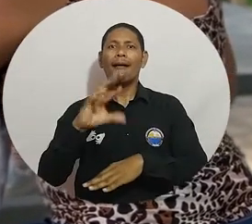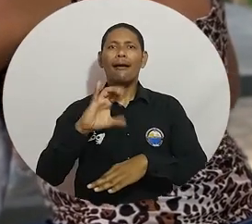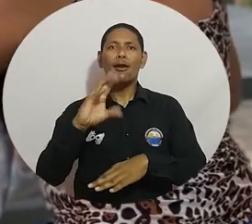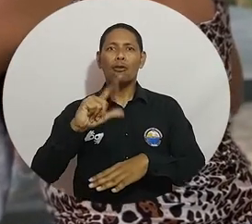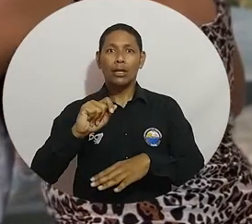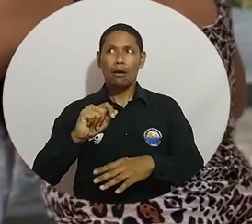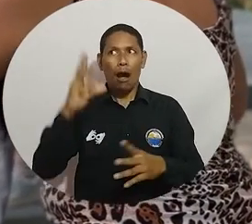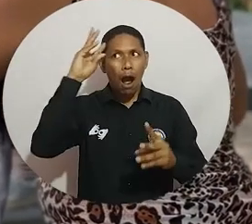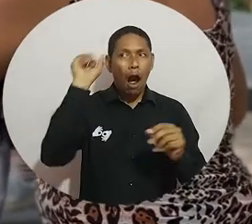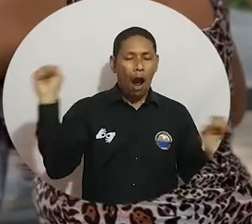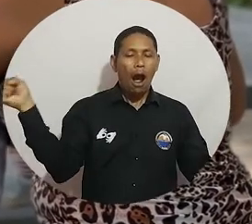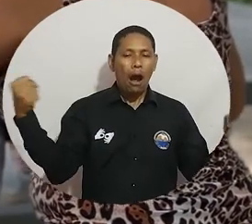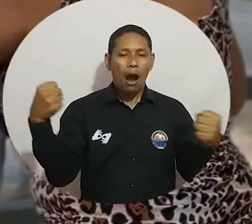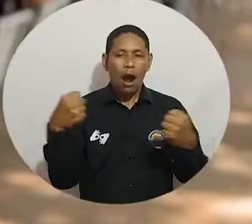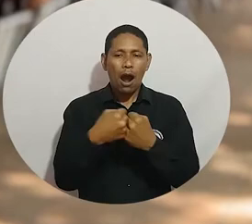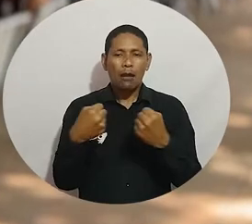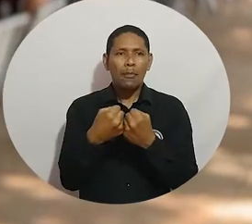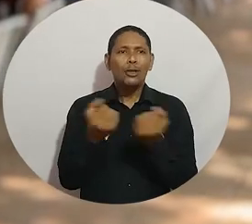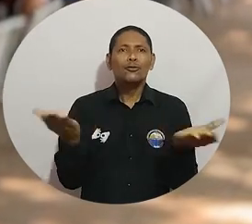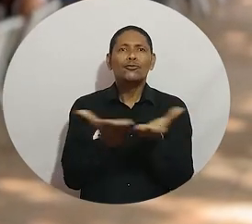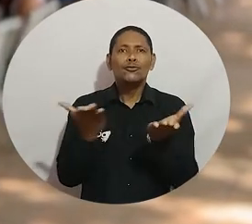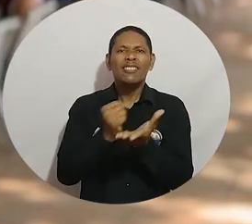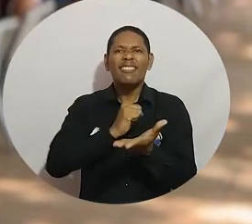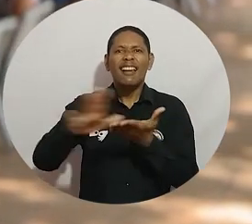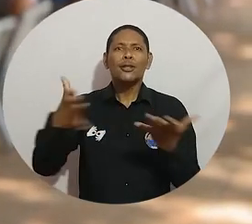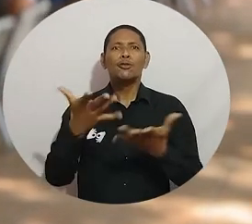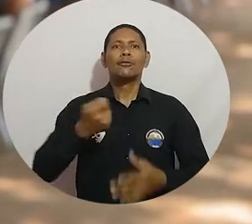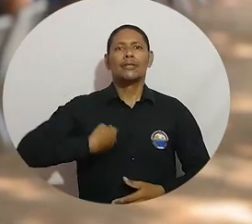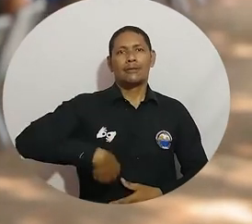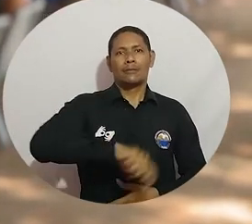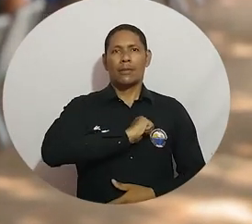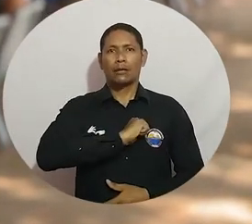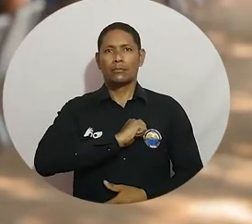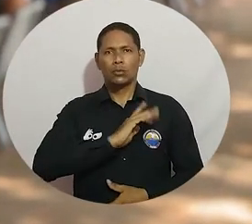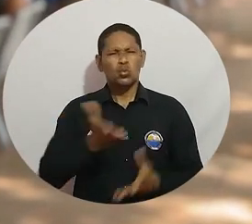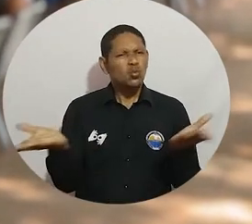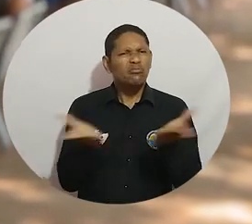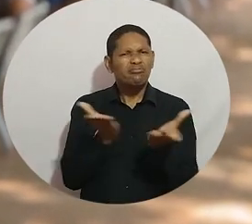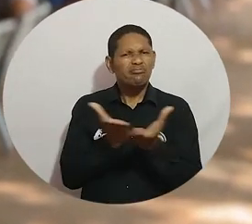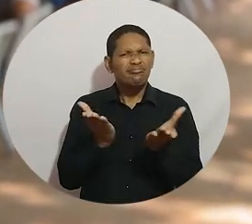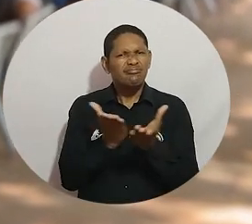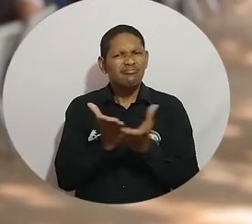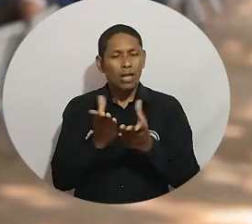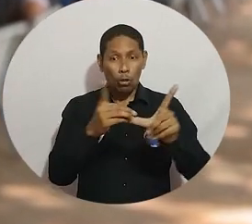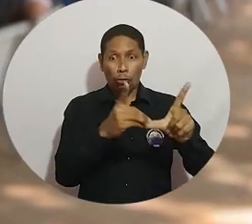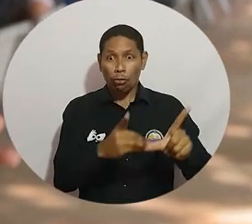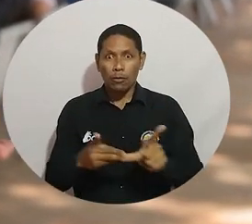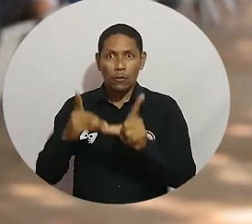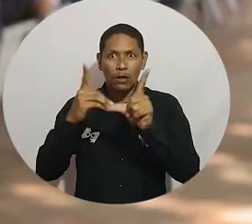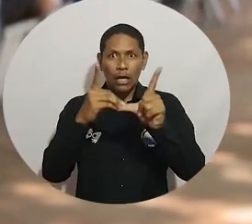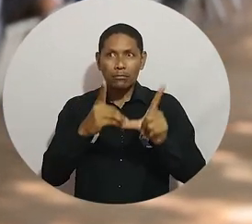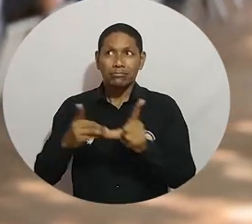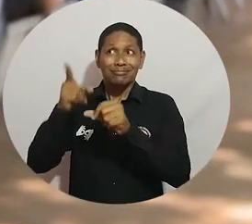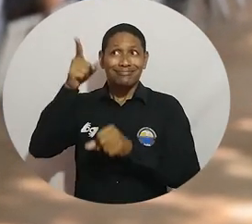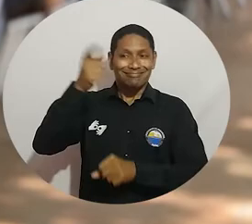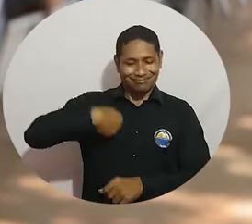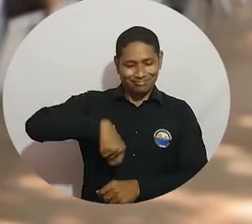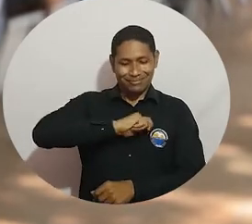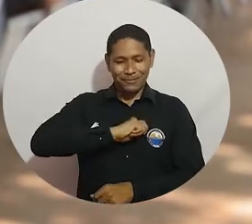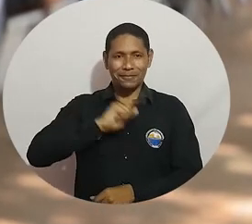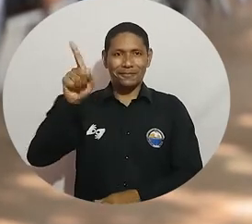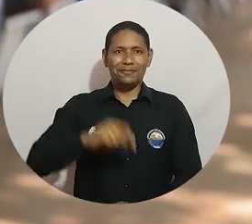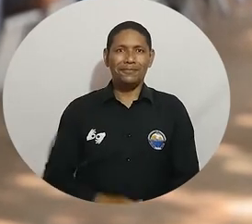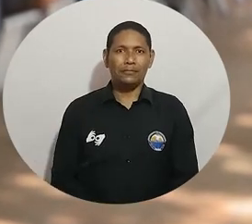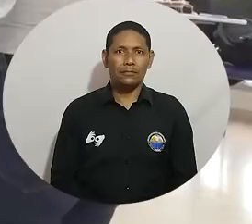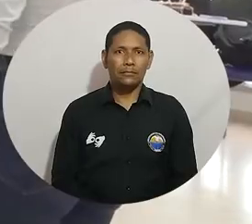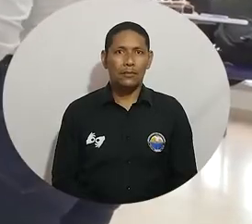establecen convenio para becas en España. Estos procesos se dirigen específicamente a estudios doctorales y estancias postdoctorales en